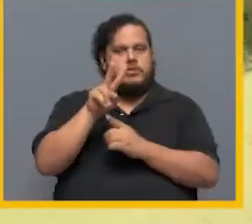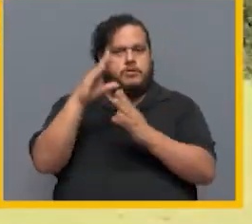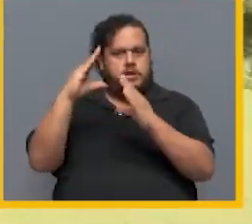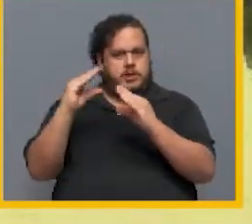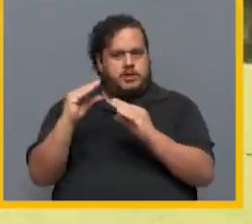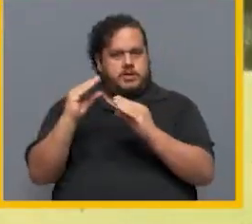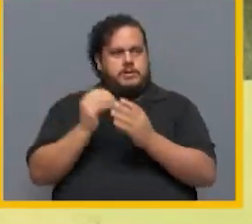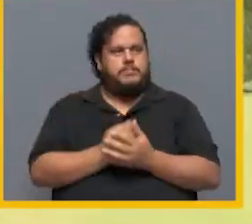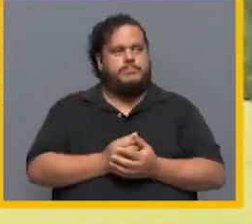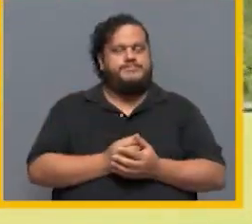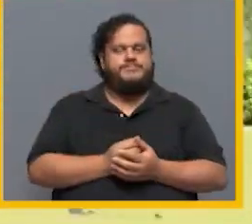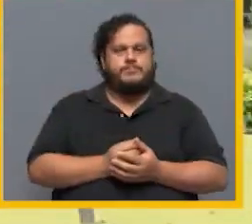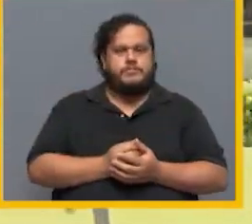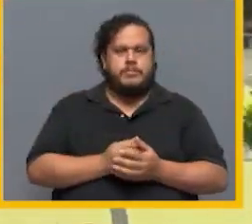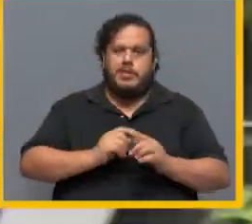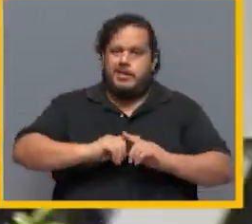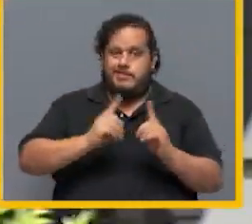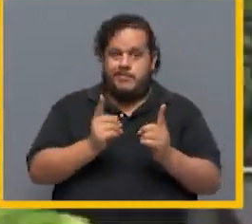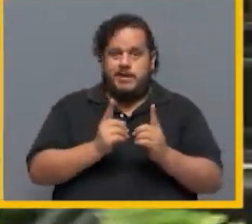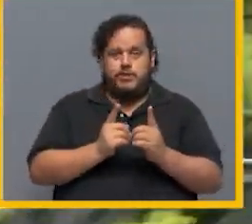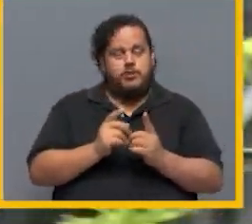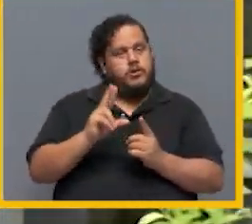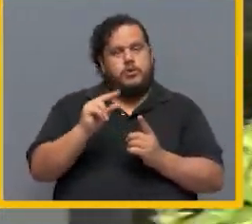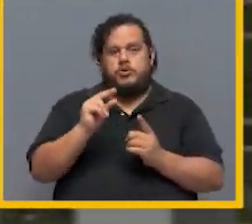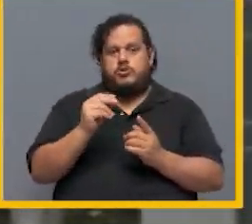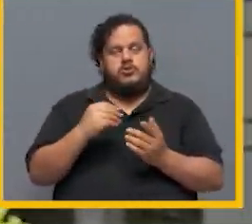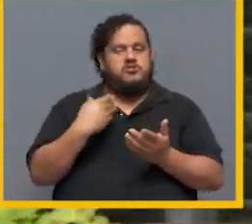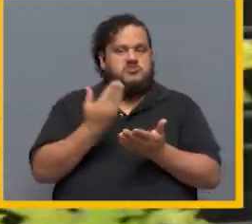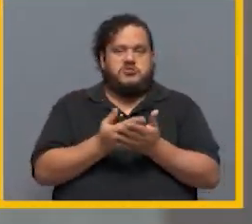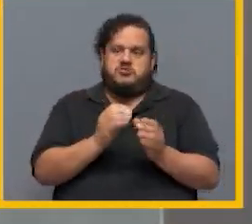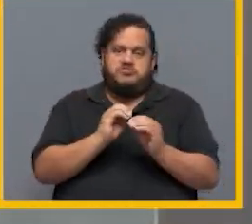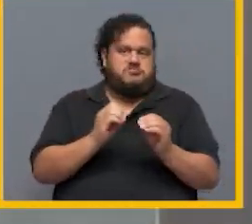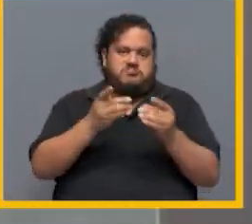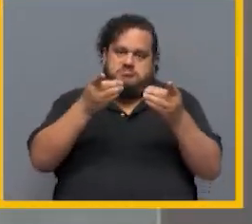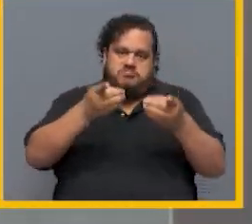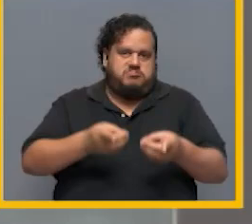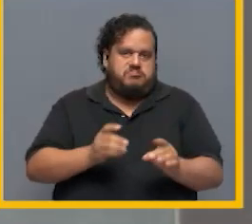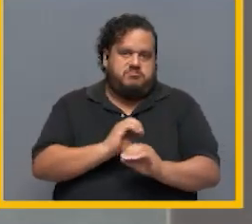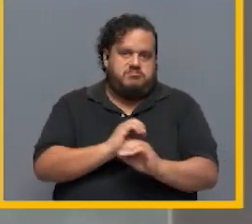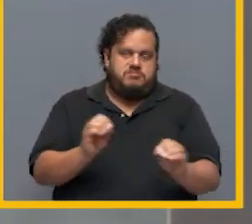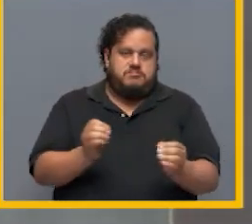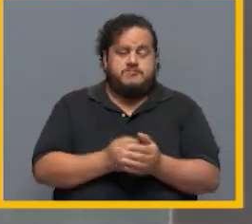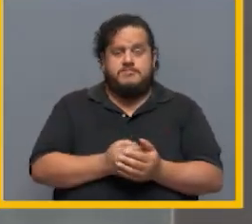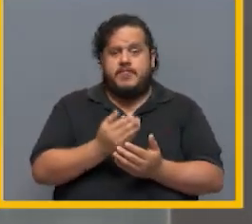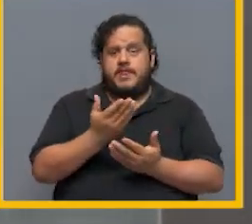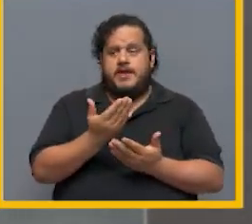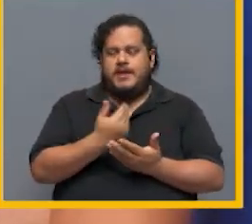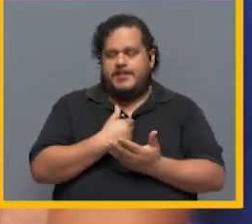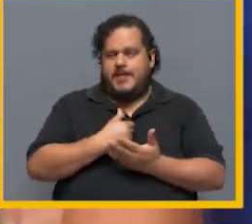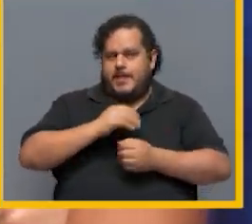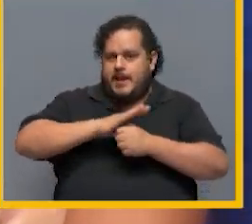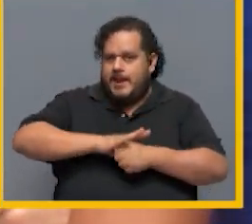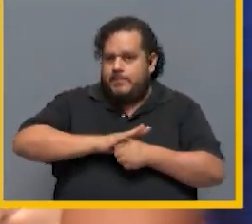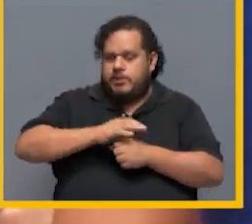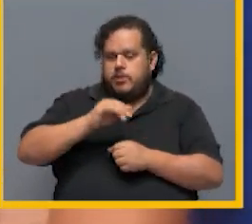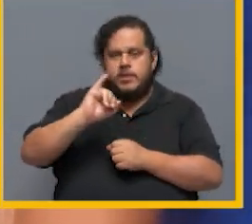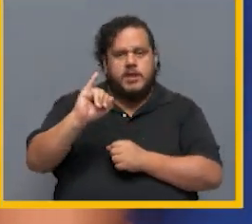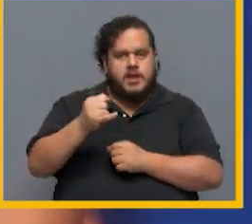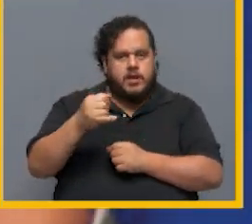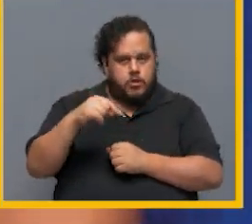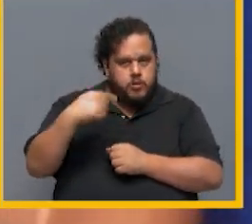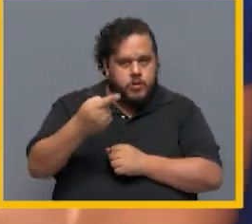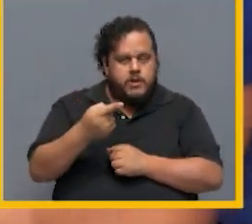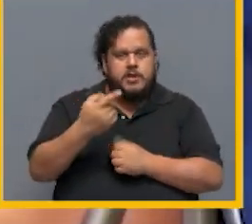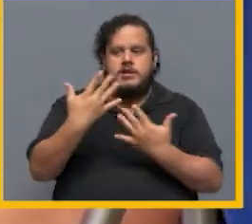de la tarde. Sin embargo, no se llegó a ninguna decisión. Y es que tienen la presión de que este jueves la